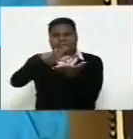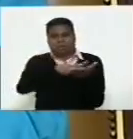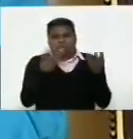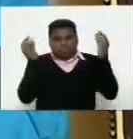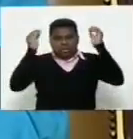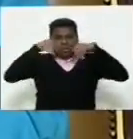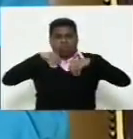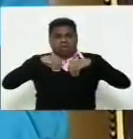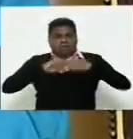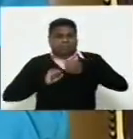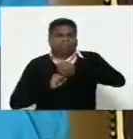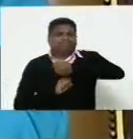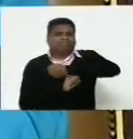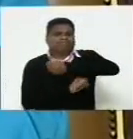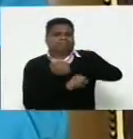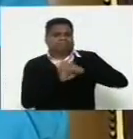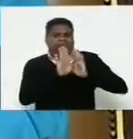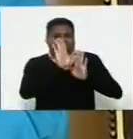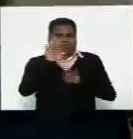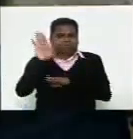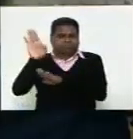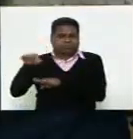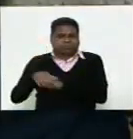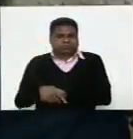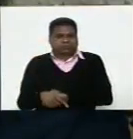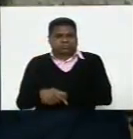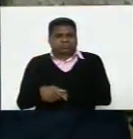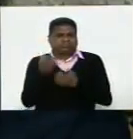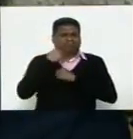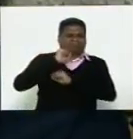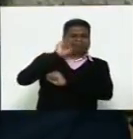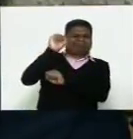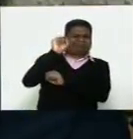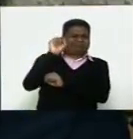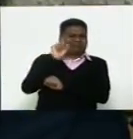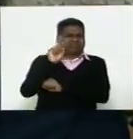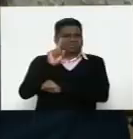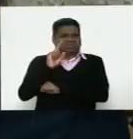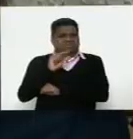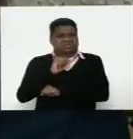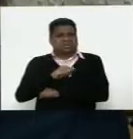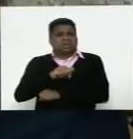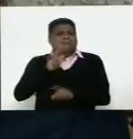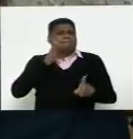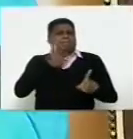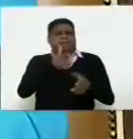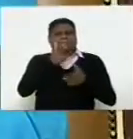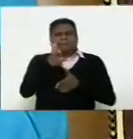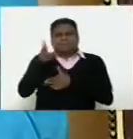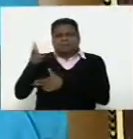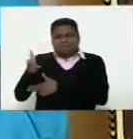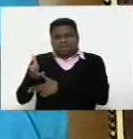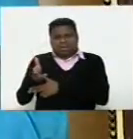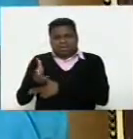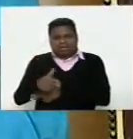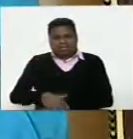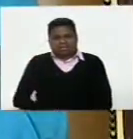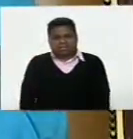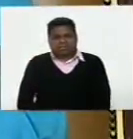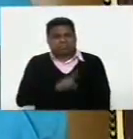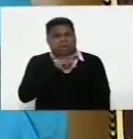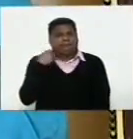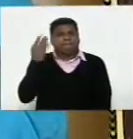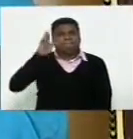de solidaridad y de repudio al vil asesinato criminal, fue un asesinato